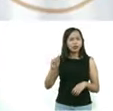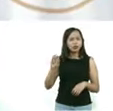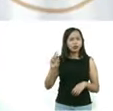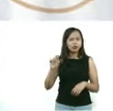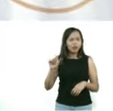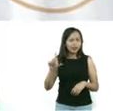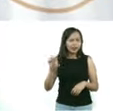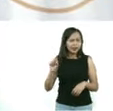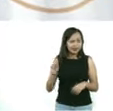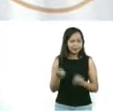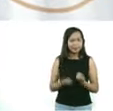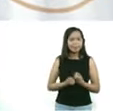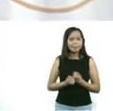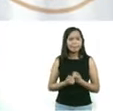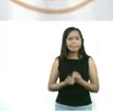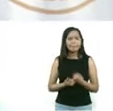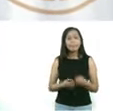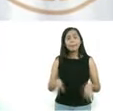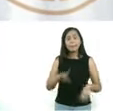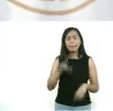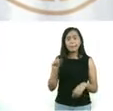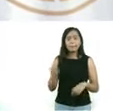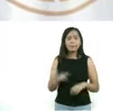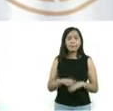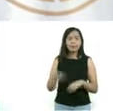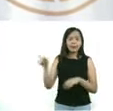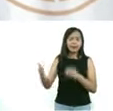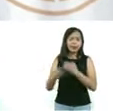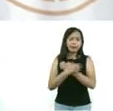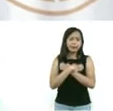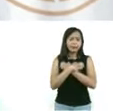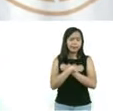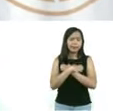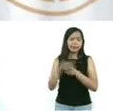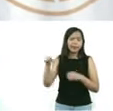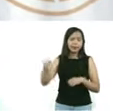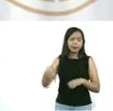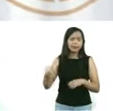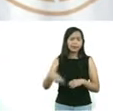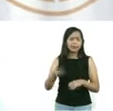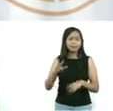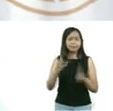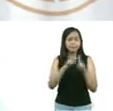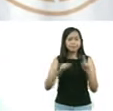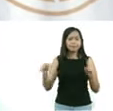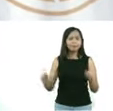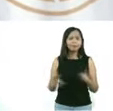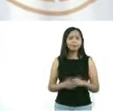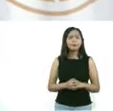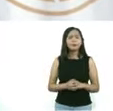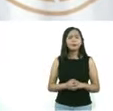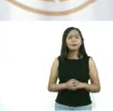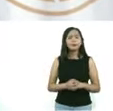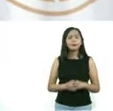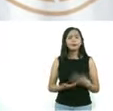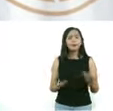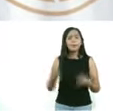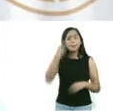Va a haber un enlace con la Autoridad Educativa Federal en la Ciudad de México, este ya se ha venido dando,